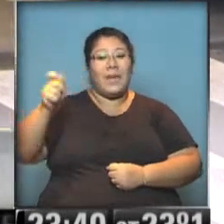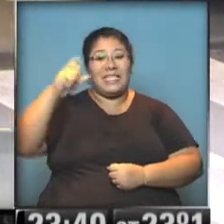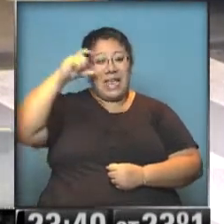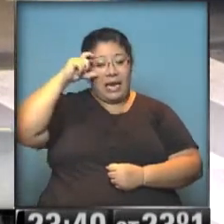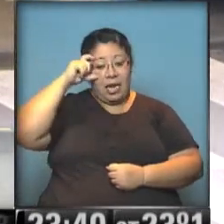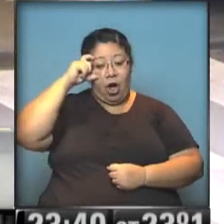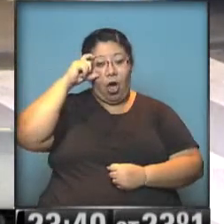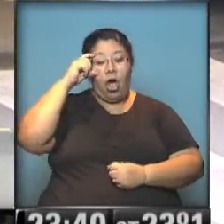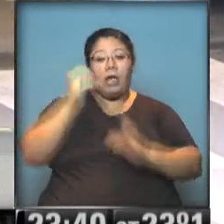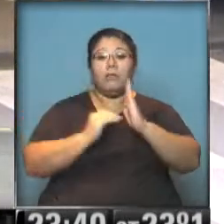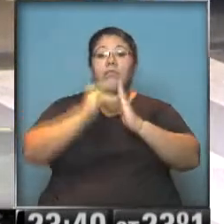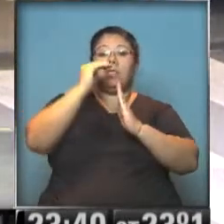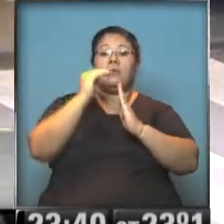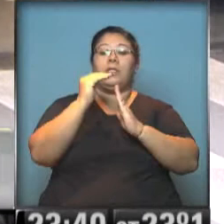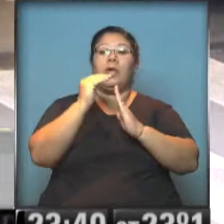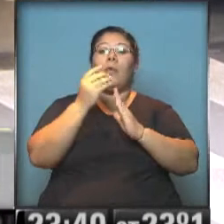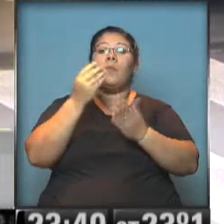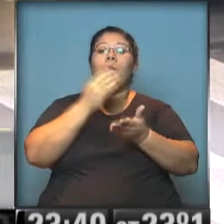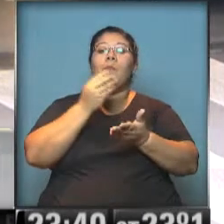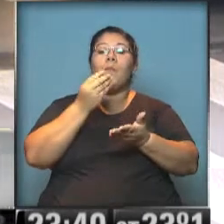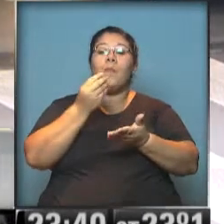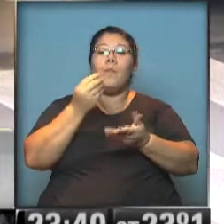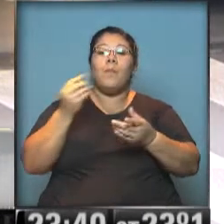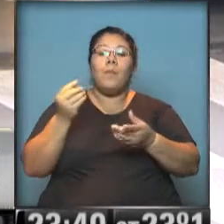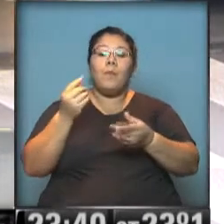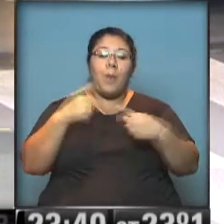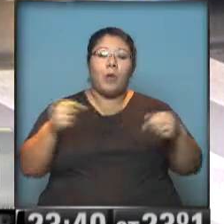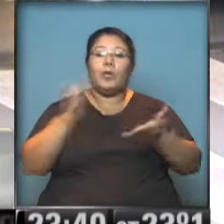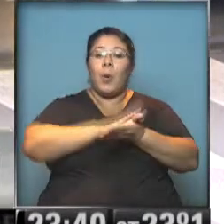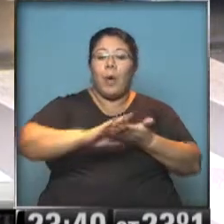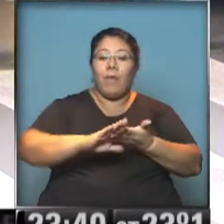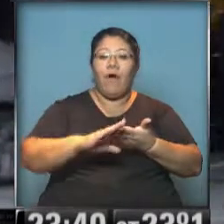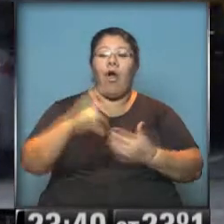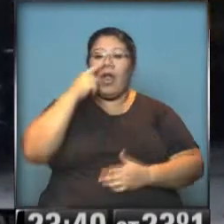fue impulsado por su nuevo producto, la nafta Infinia.